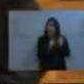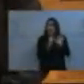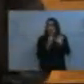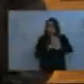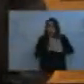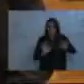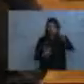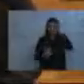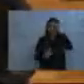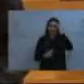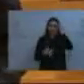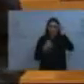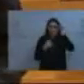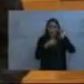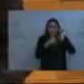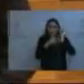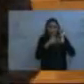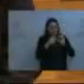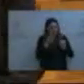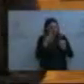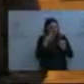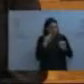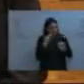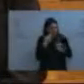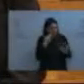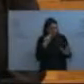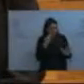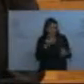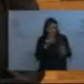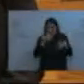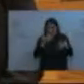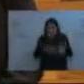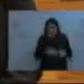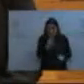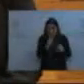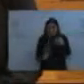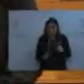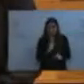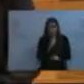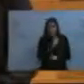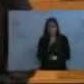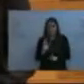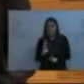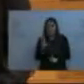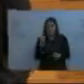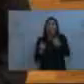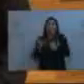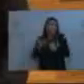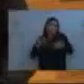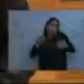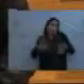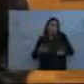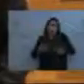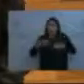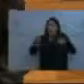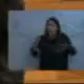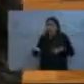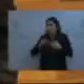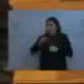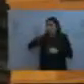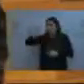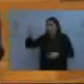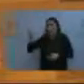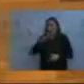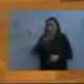yo les temo, porque, primero, seguramente los afectados, a día de hoy, algunos ya han desaparecido y se han buscado la vida, porque, evidentemente,